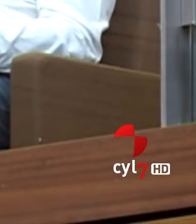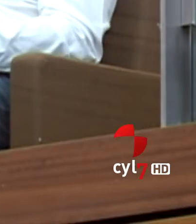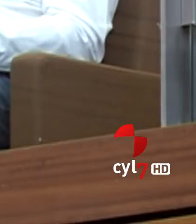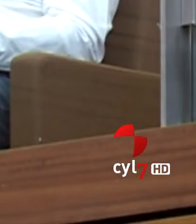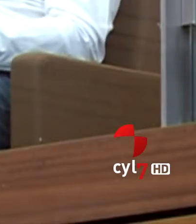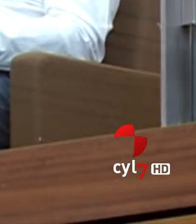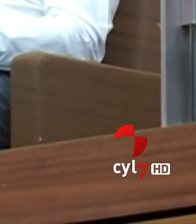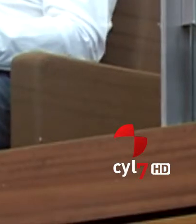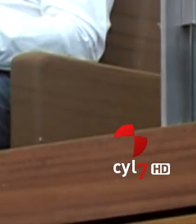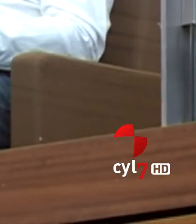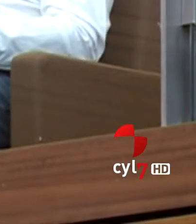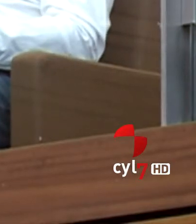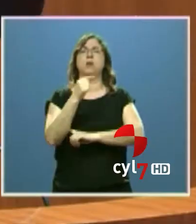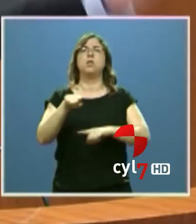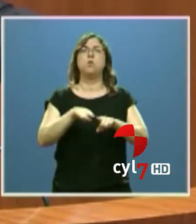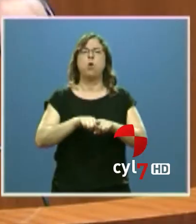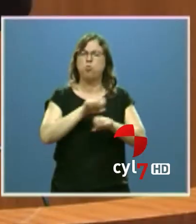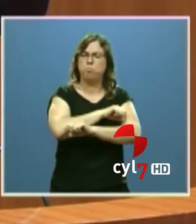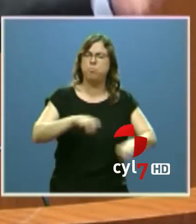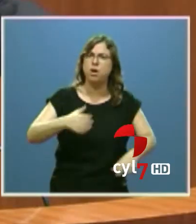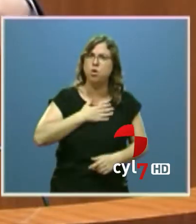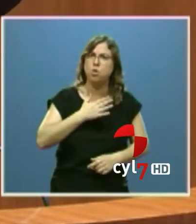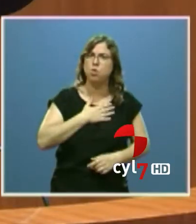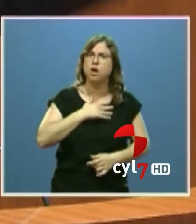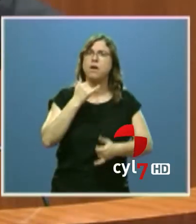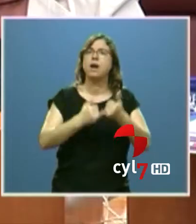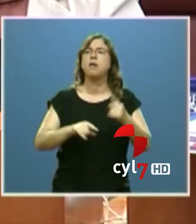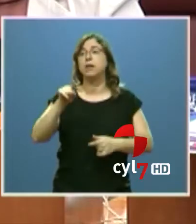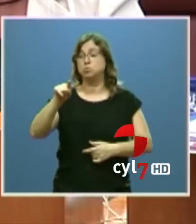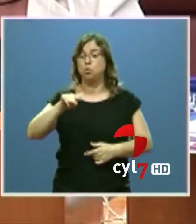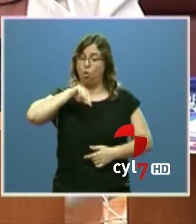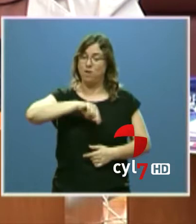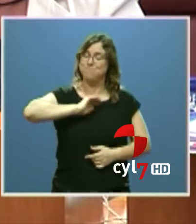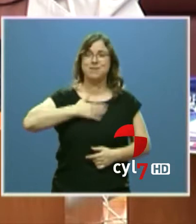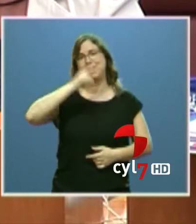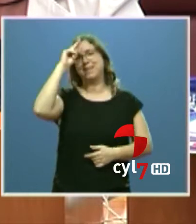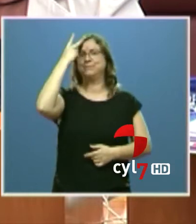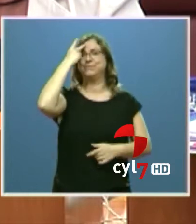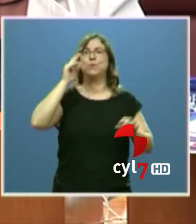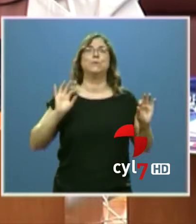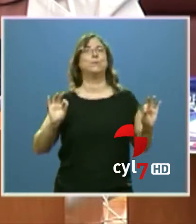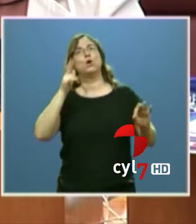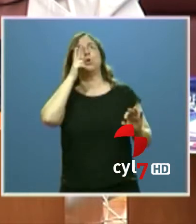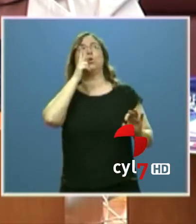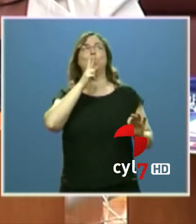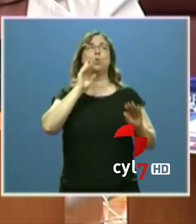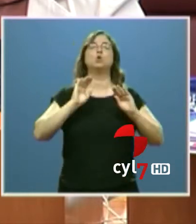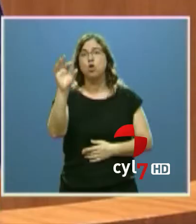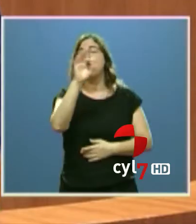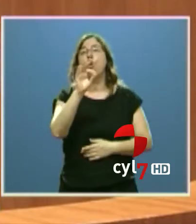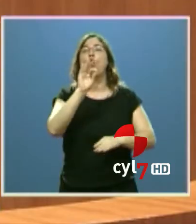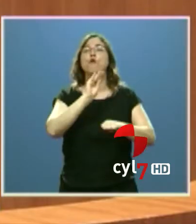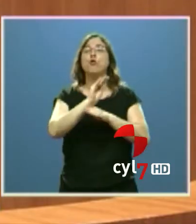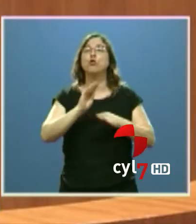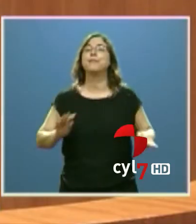tampoco podía faltar el gobierno de españa' usted se convierte de la noche a la mañana en la moqueta del nuevo gobierno socialista de